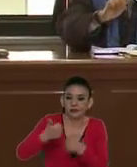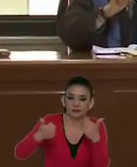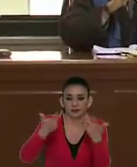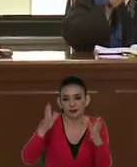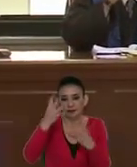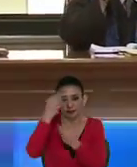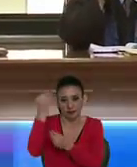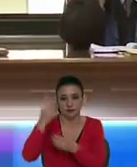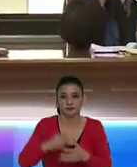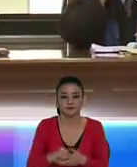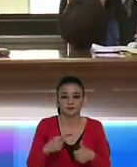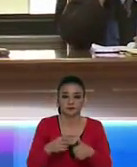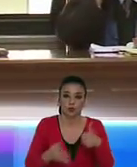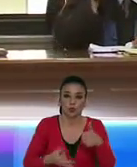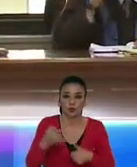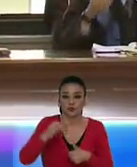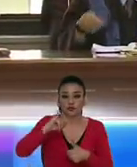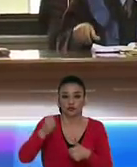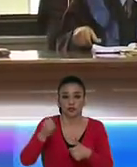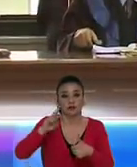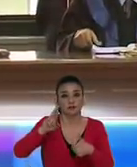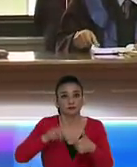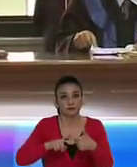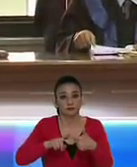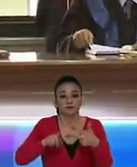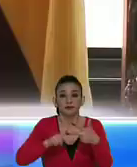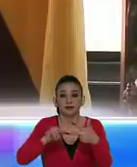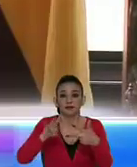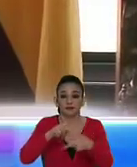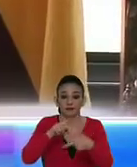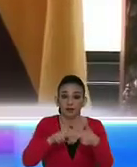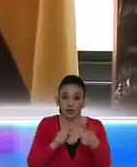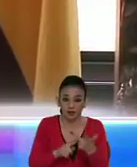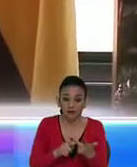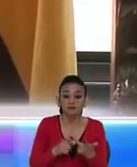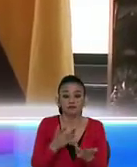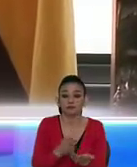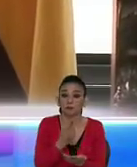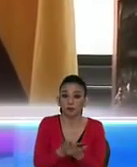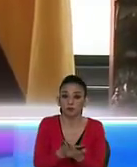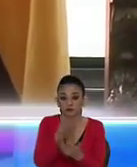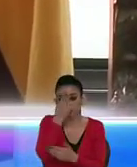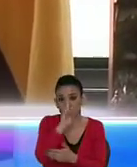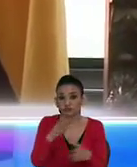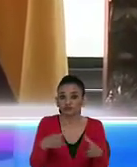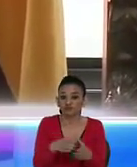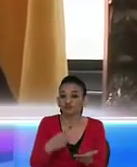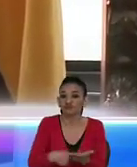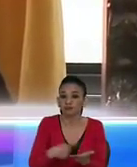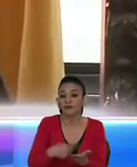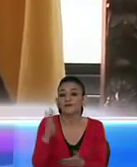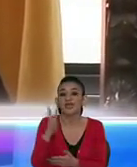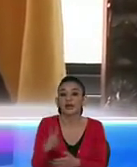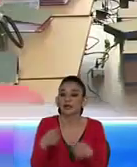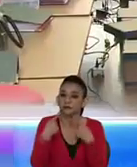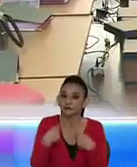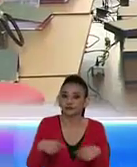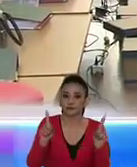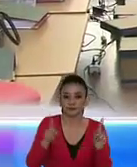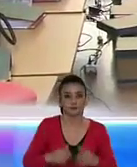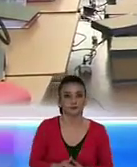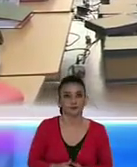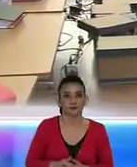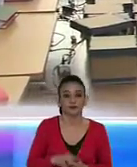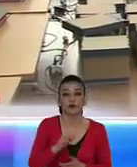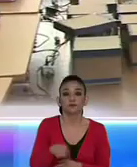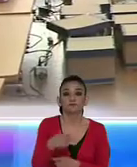de la Cadena, José La Yedra y el ponente Iván León, darán a conocer su decisión este viernes y se tiene previsto fijar otra